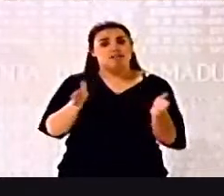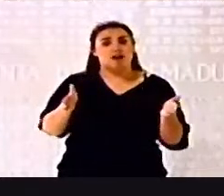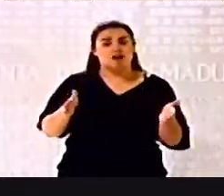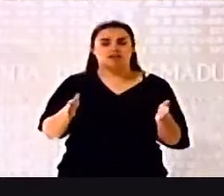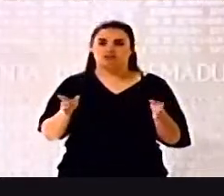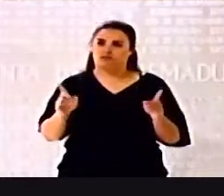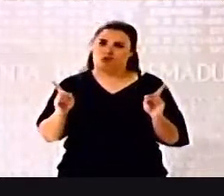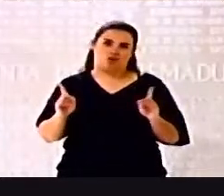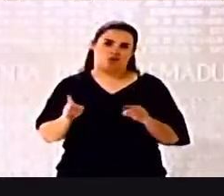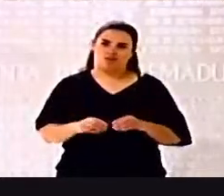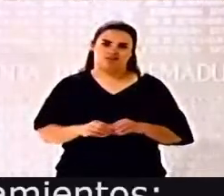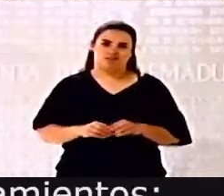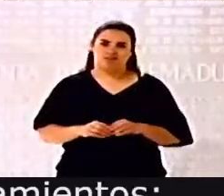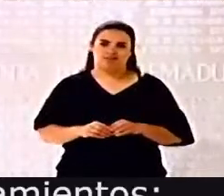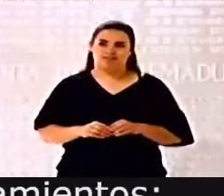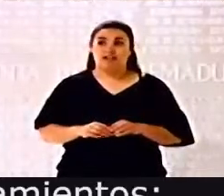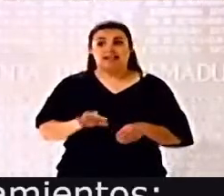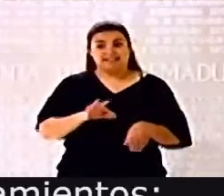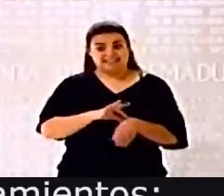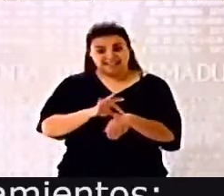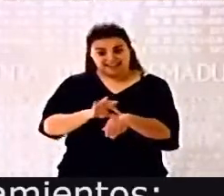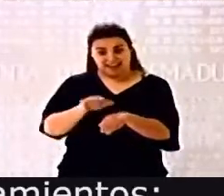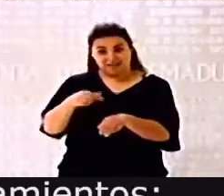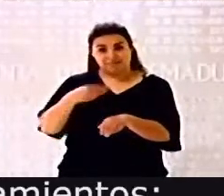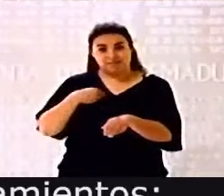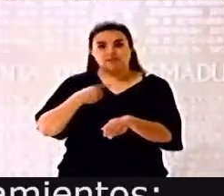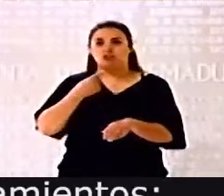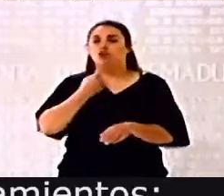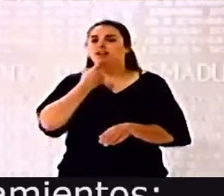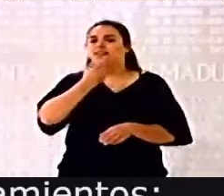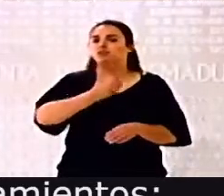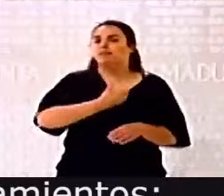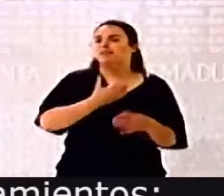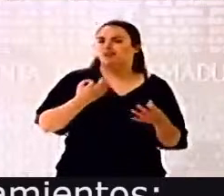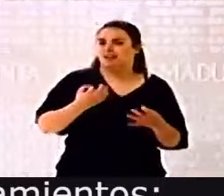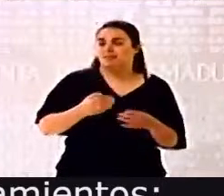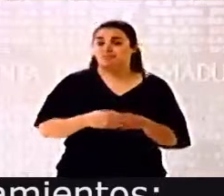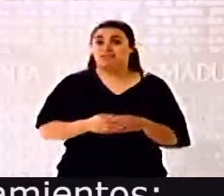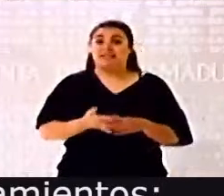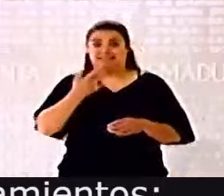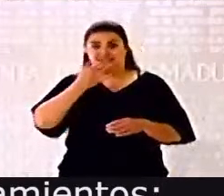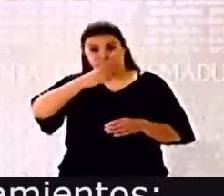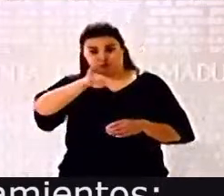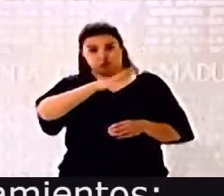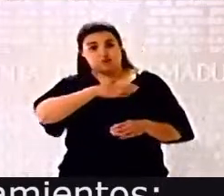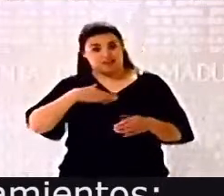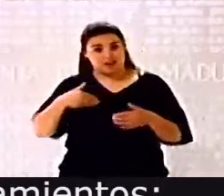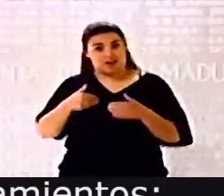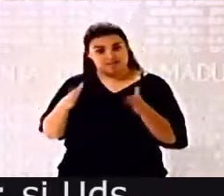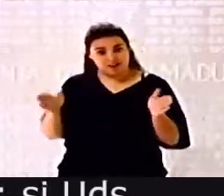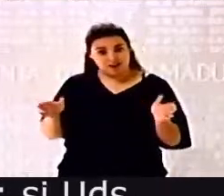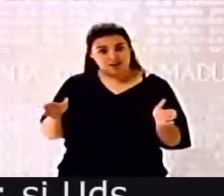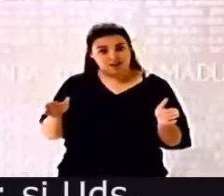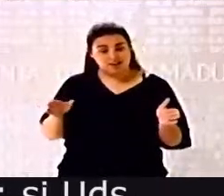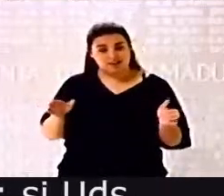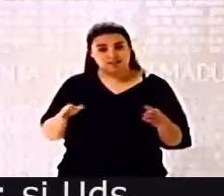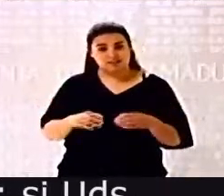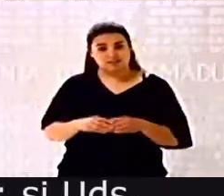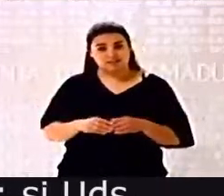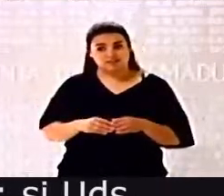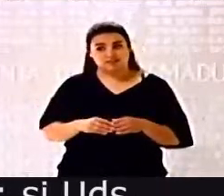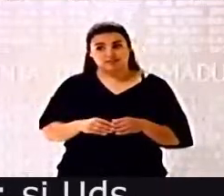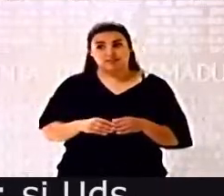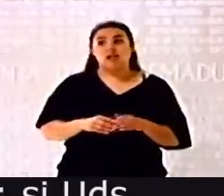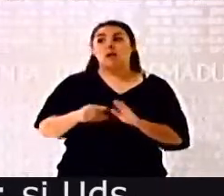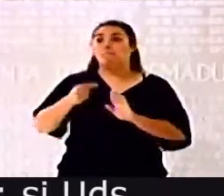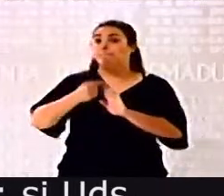piscinas. Con esta guía lo que le estamos diciendo a los ayuntamientos es: si ustedes quieren abrir las piscinas, con